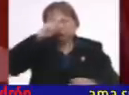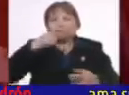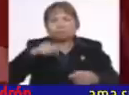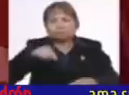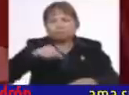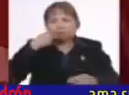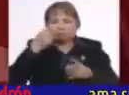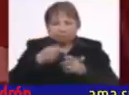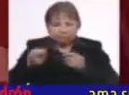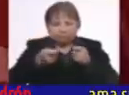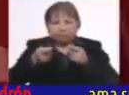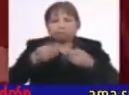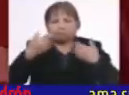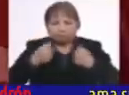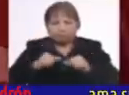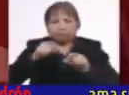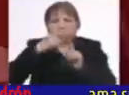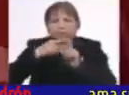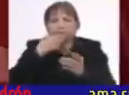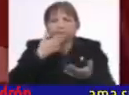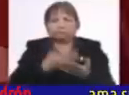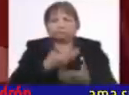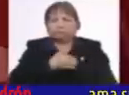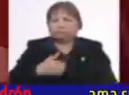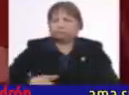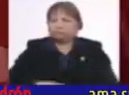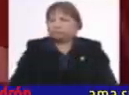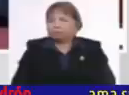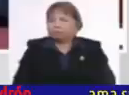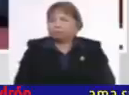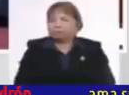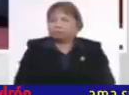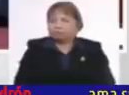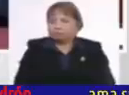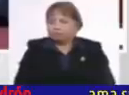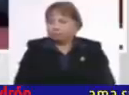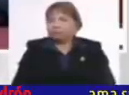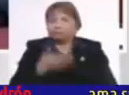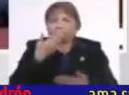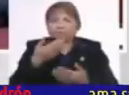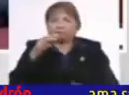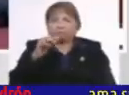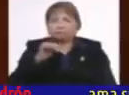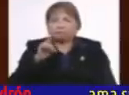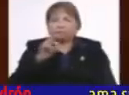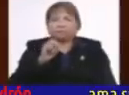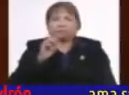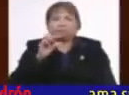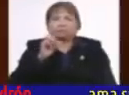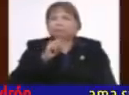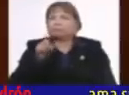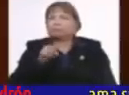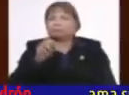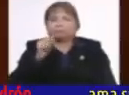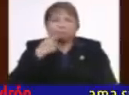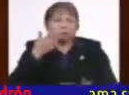un país viable un país posible gracias presidente señor mariano gonzález qué acciones